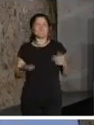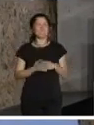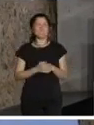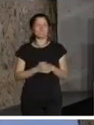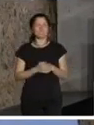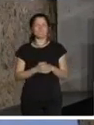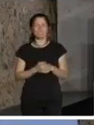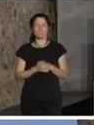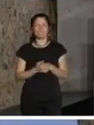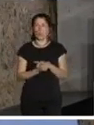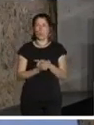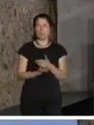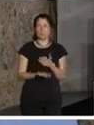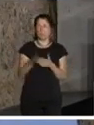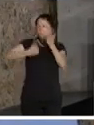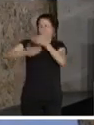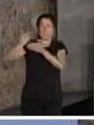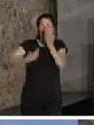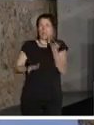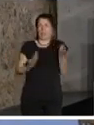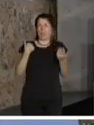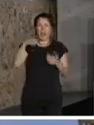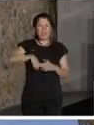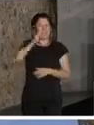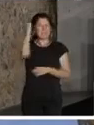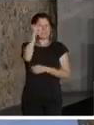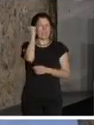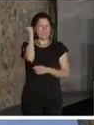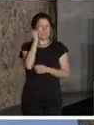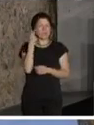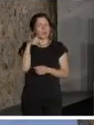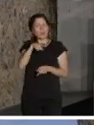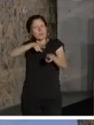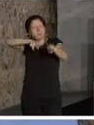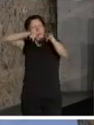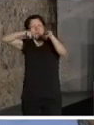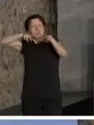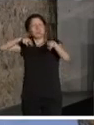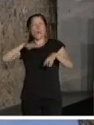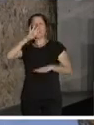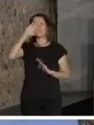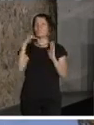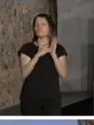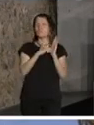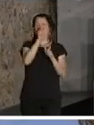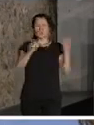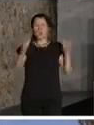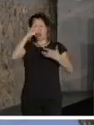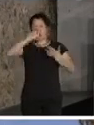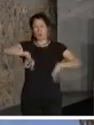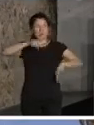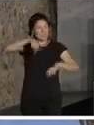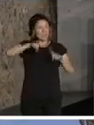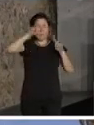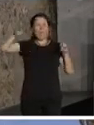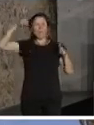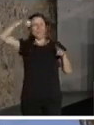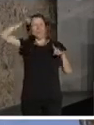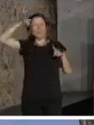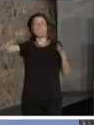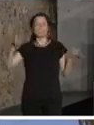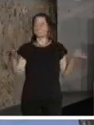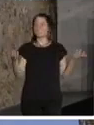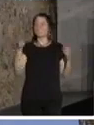el pasado reciente aquí asesinaron y fusilaron a 4000 inocentes en esta Plaza de toro